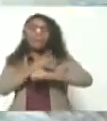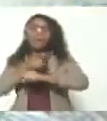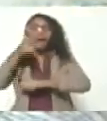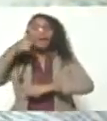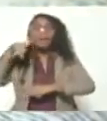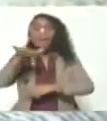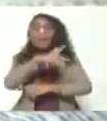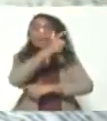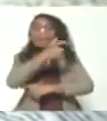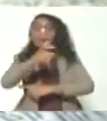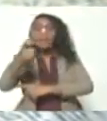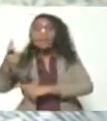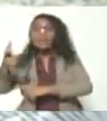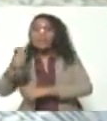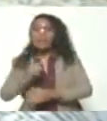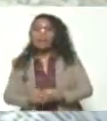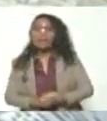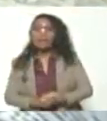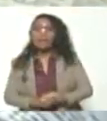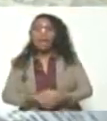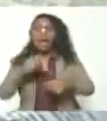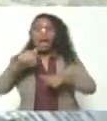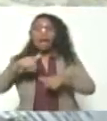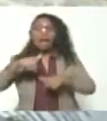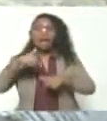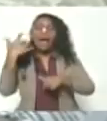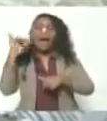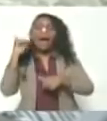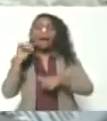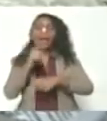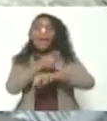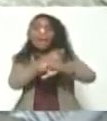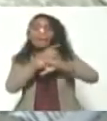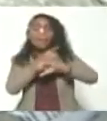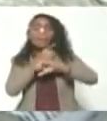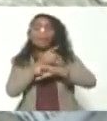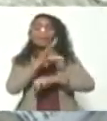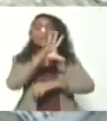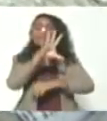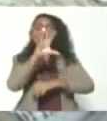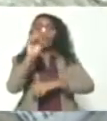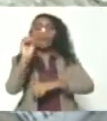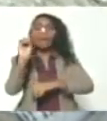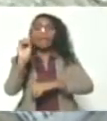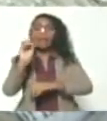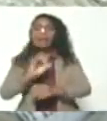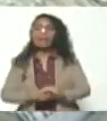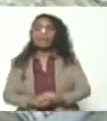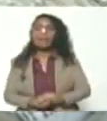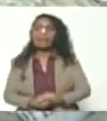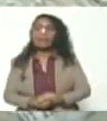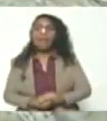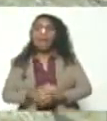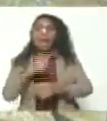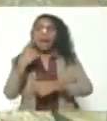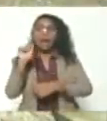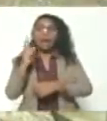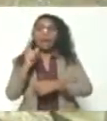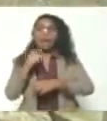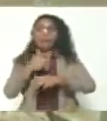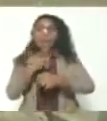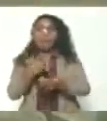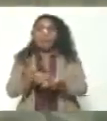civil. Aquí tenemos, miren, balas .50. Aquí está el armamento, un